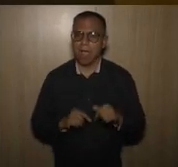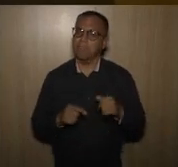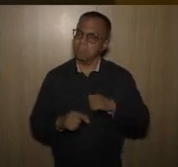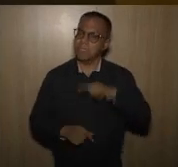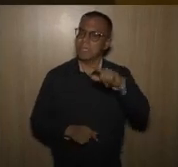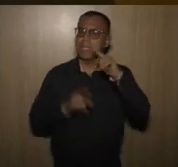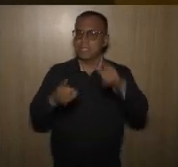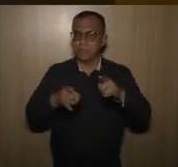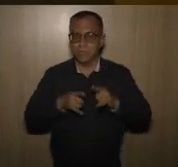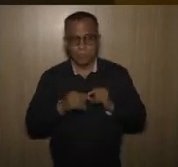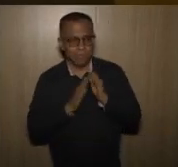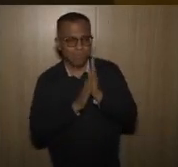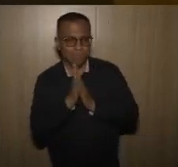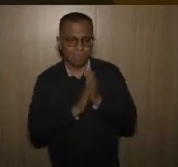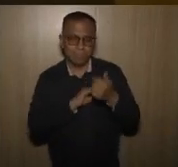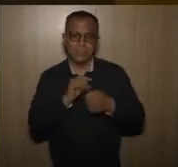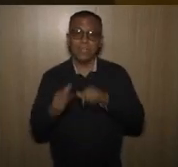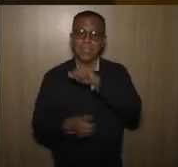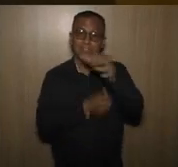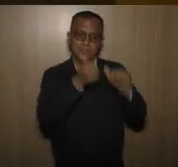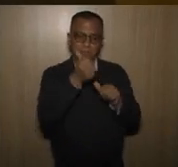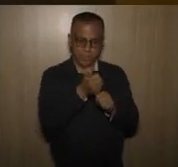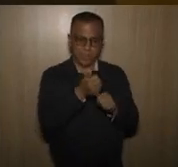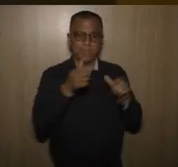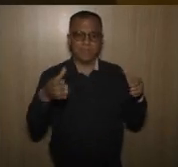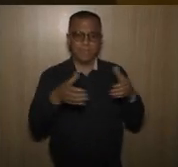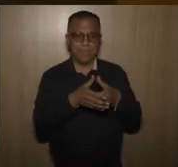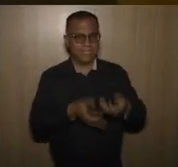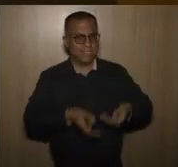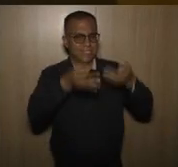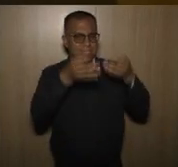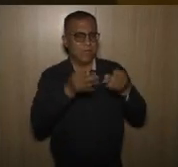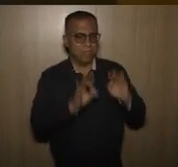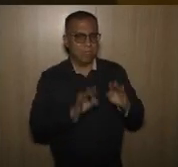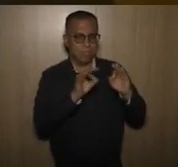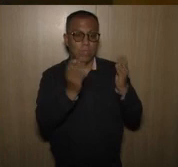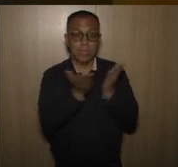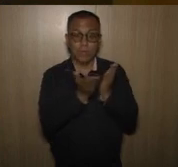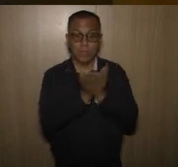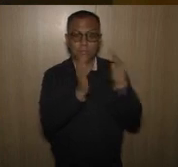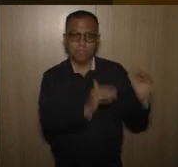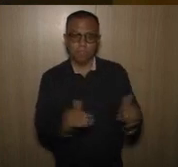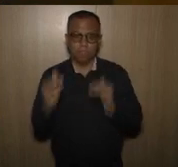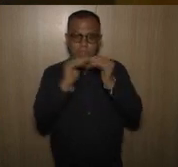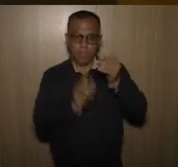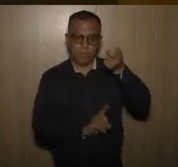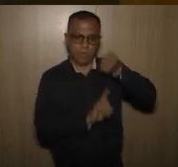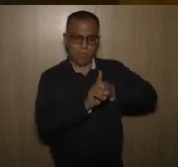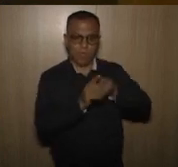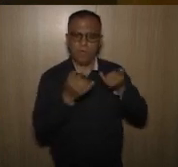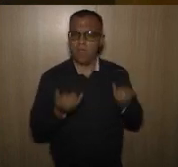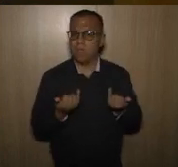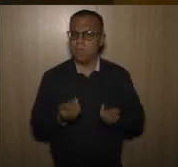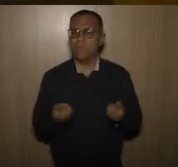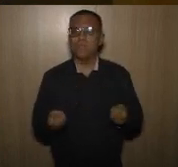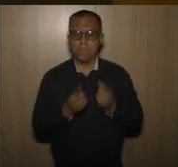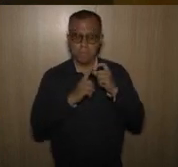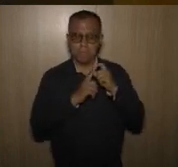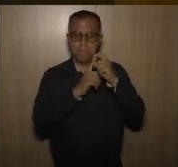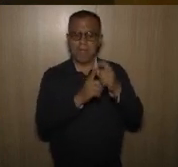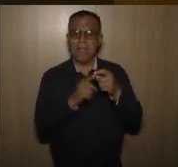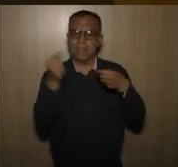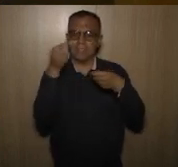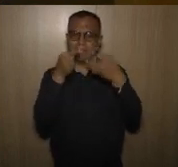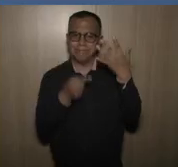Doctor Germán Alirio, desde la Subdirección de Aseguramiento de la Calidad de la Educación Superior, que es su rol actual, ¿cuáles son las palabras clave que nos